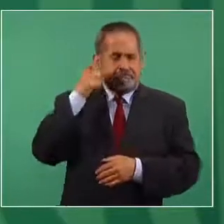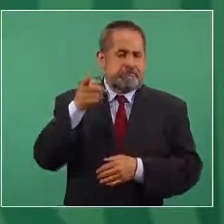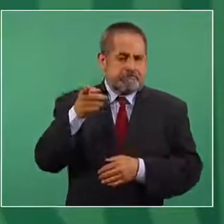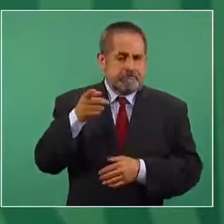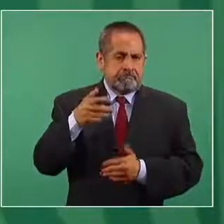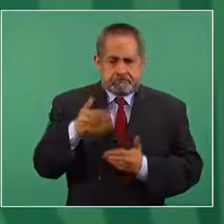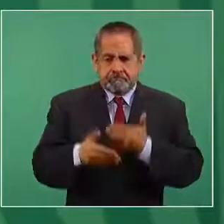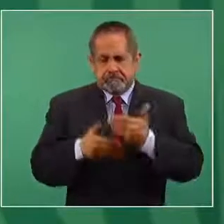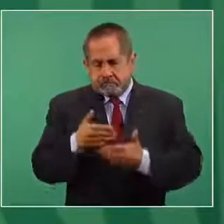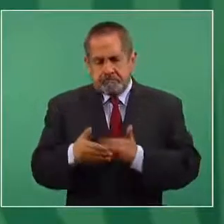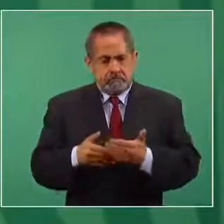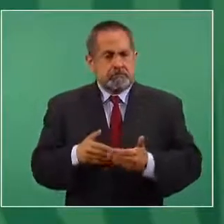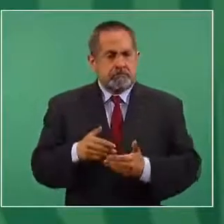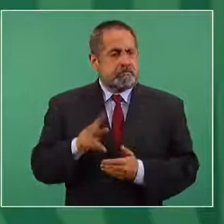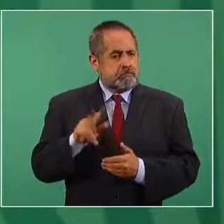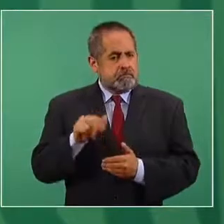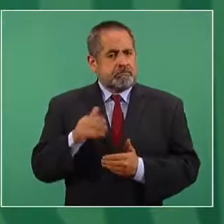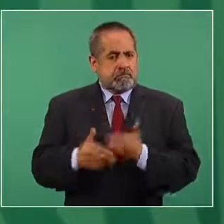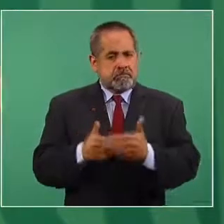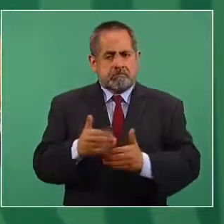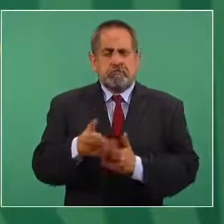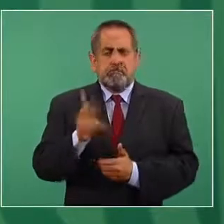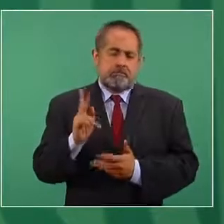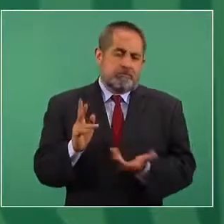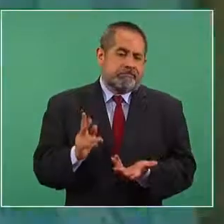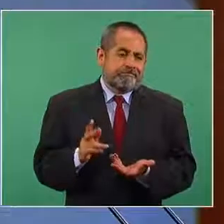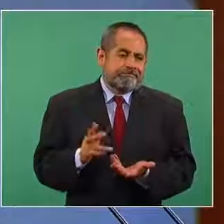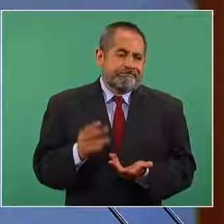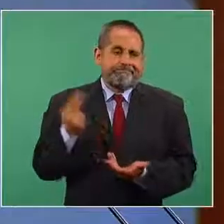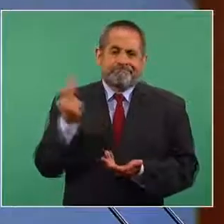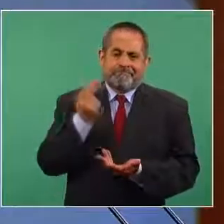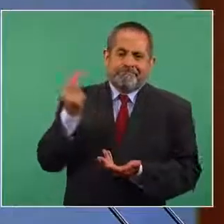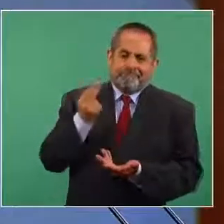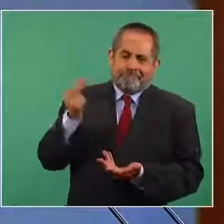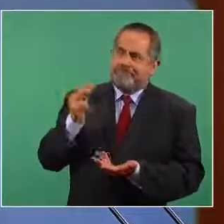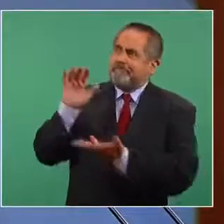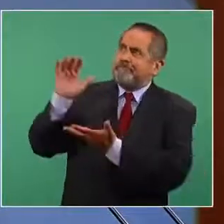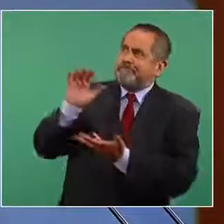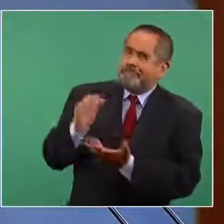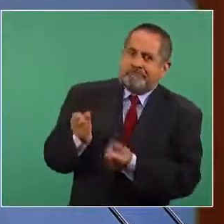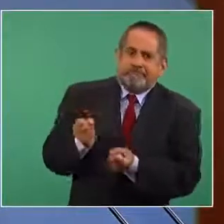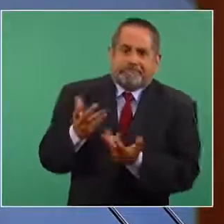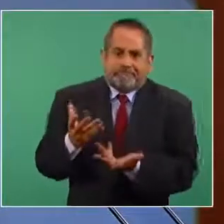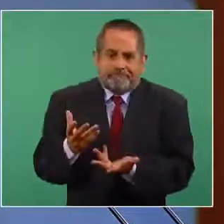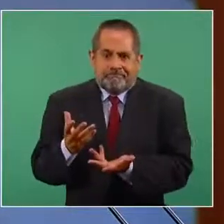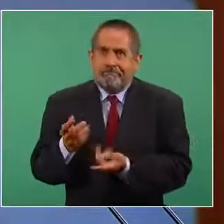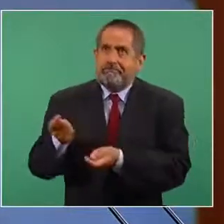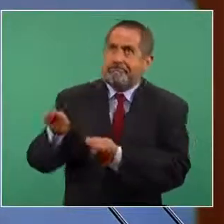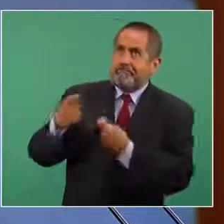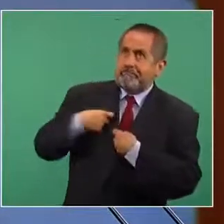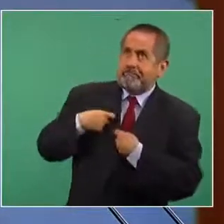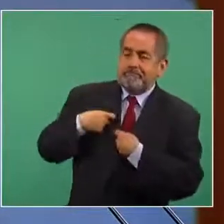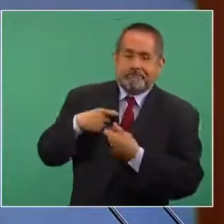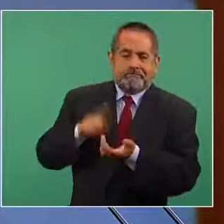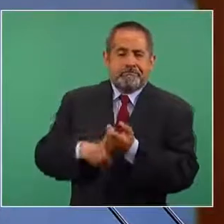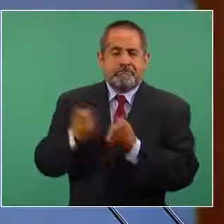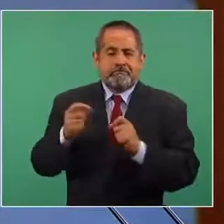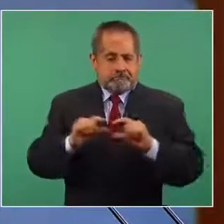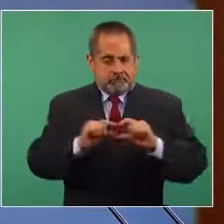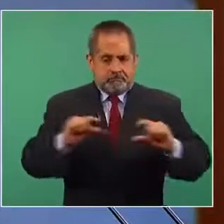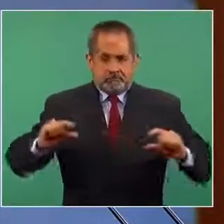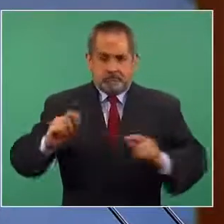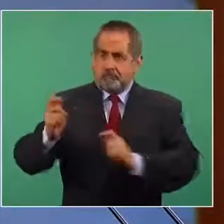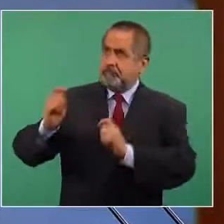queremos avanzar, pero depende del número de dosis.